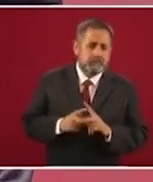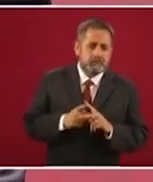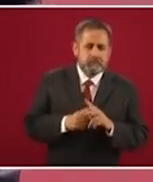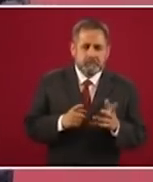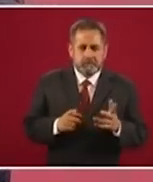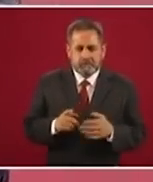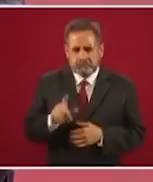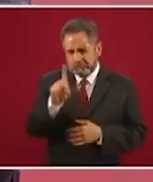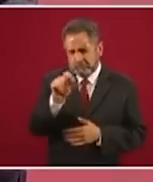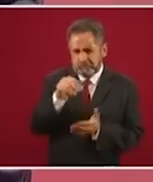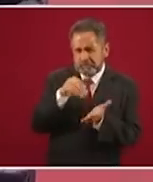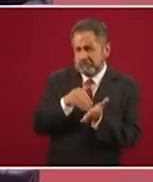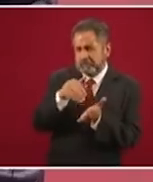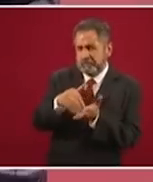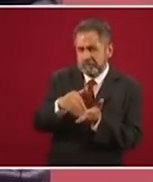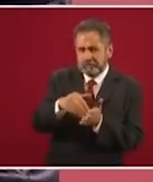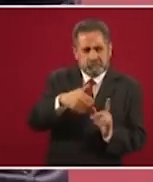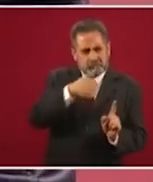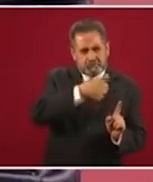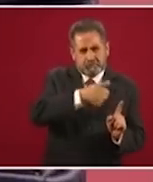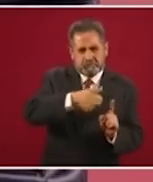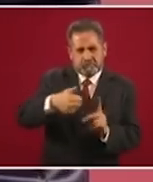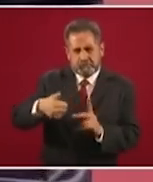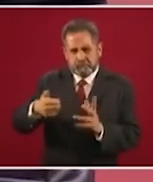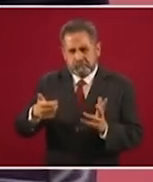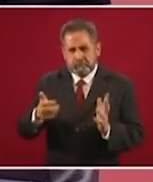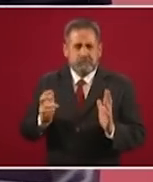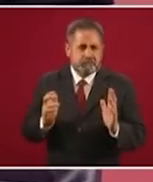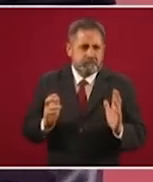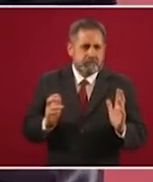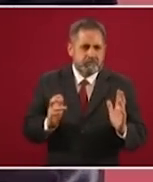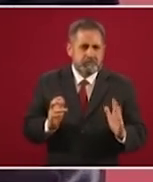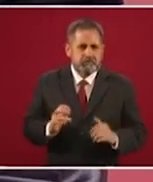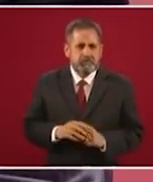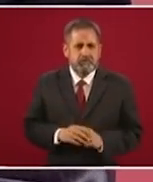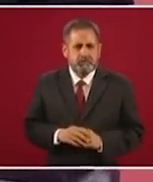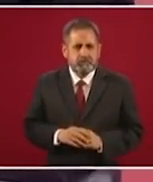que son 20 millones cada uno,